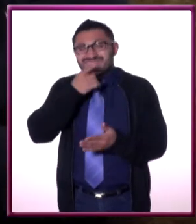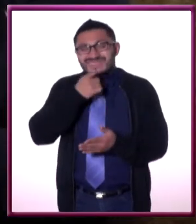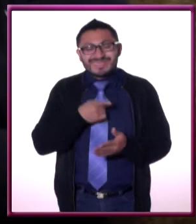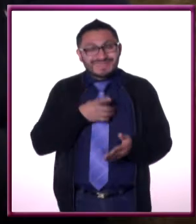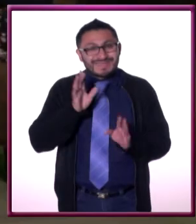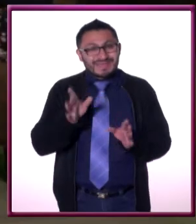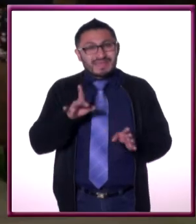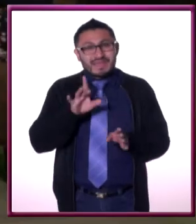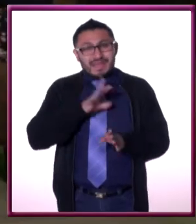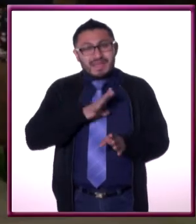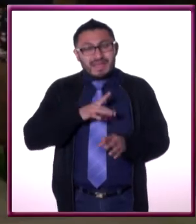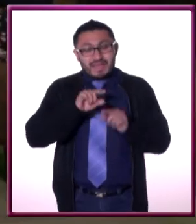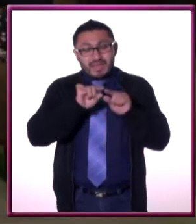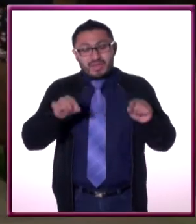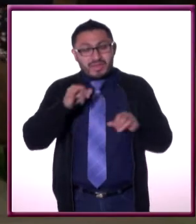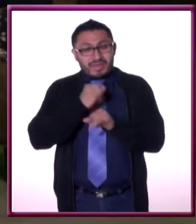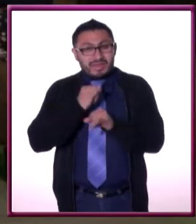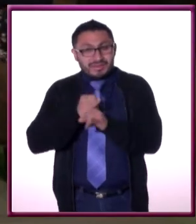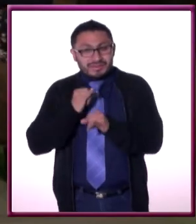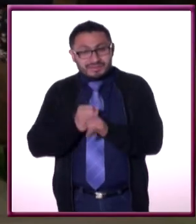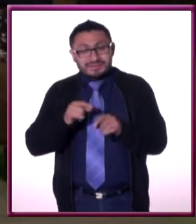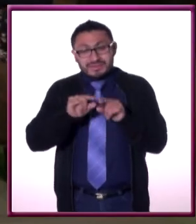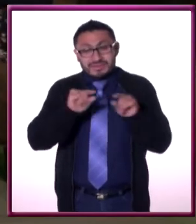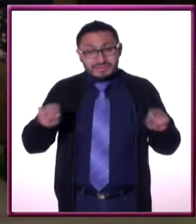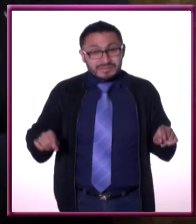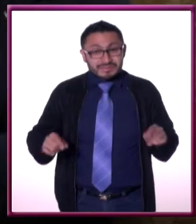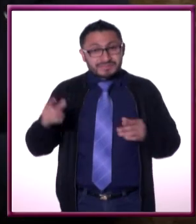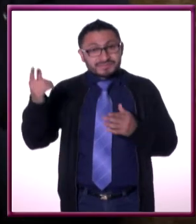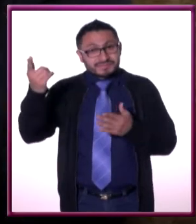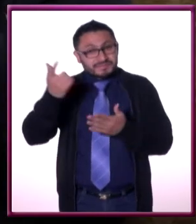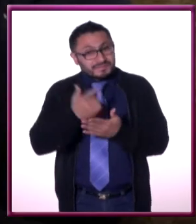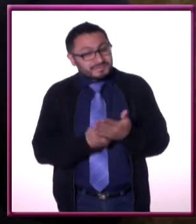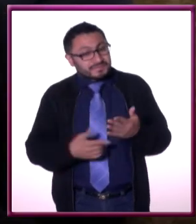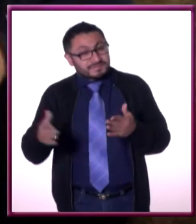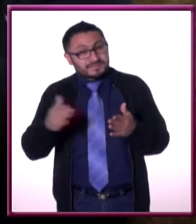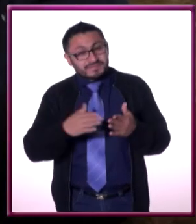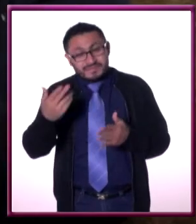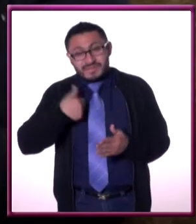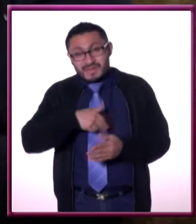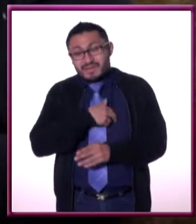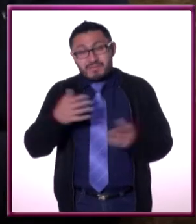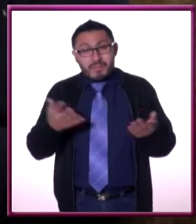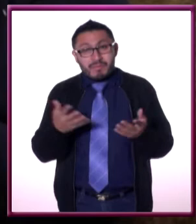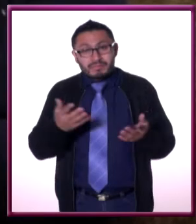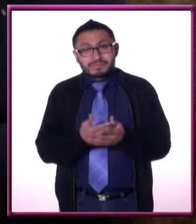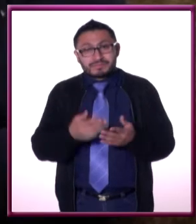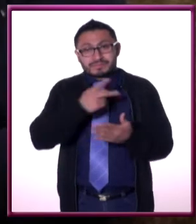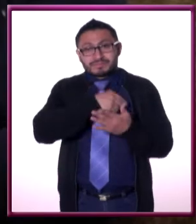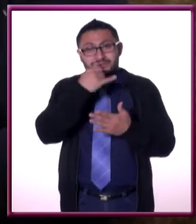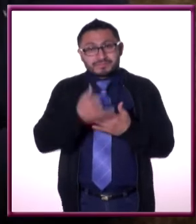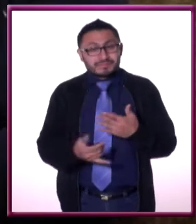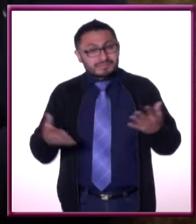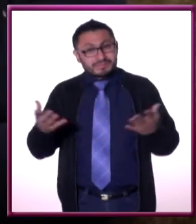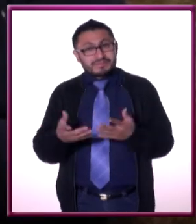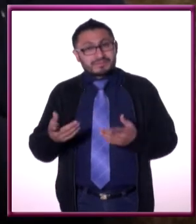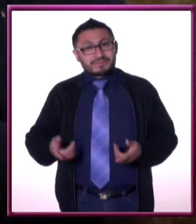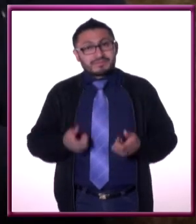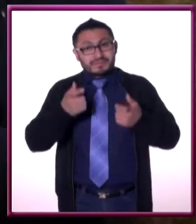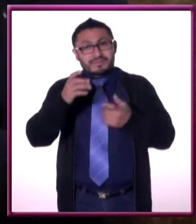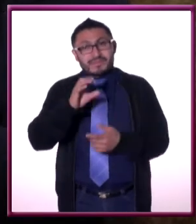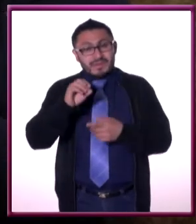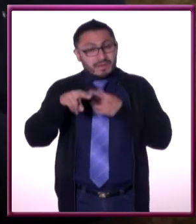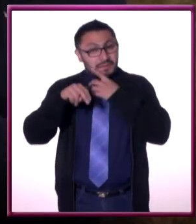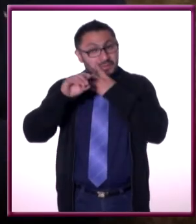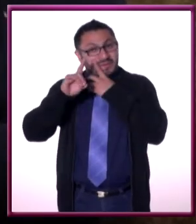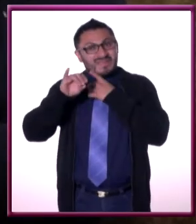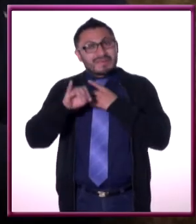Que hay hay ligas en la página de Conavio, hay ligas a los recetarios que hemos estado haciendo a través de los proyectos que ha financiado la propia